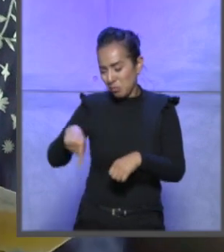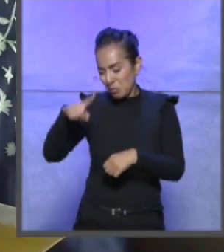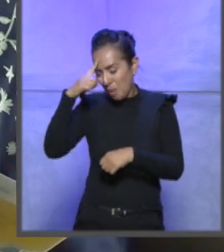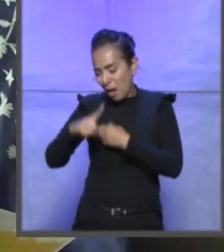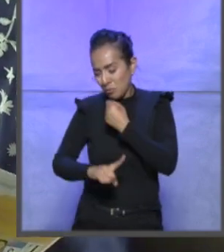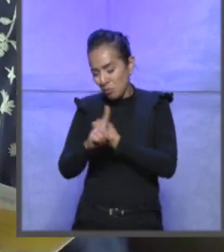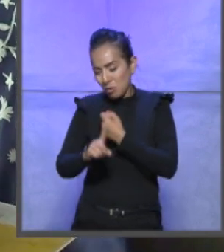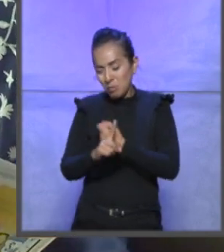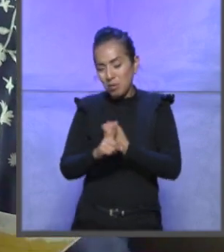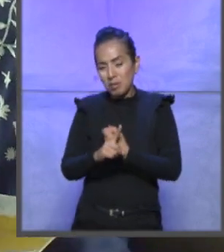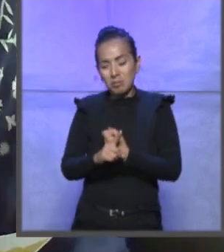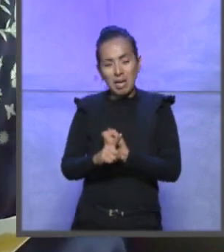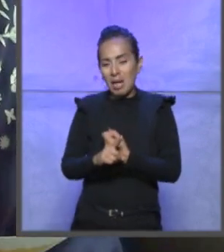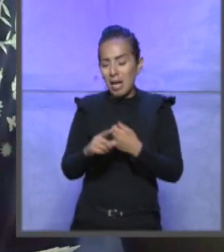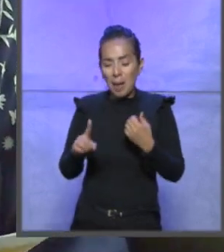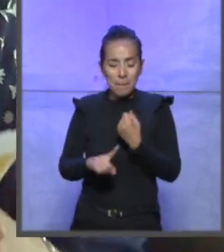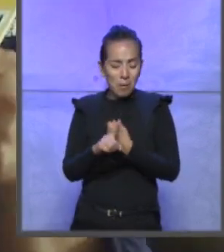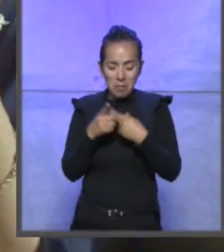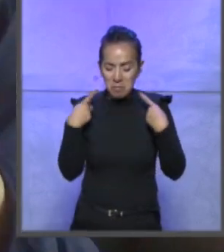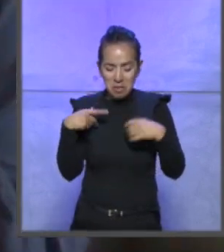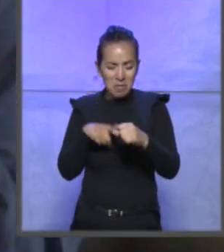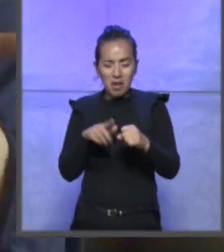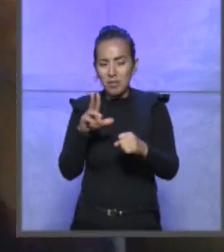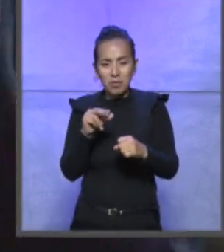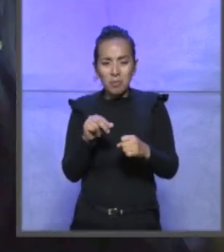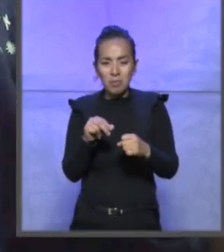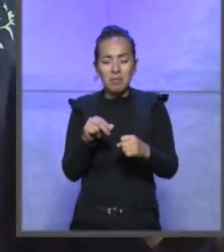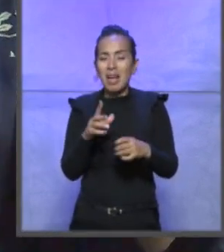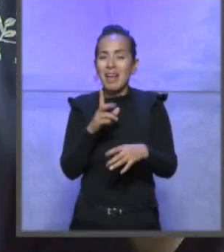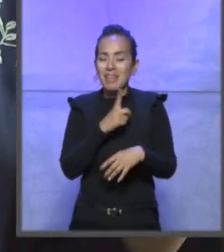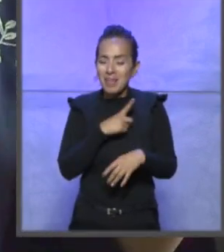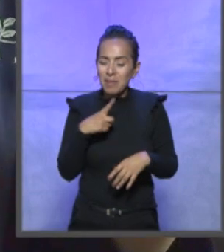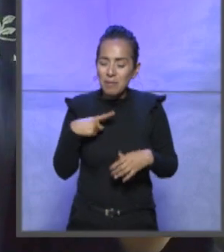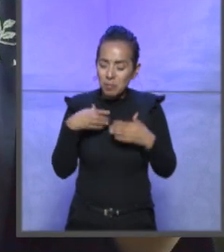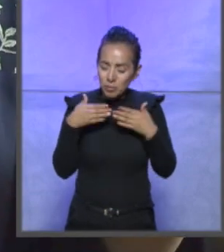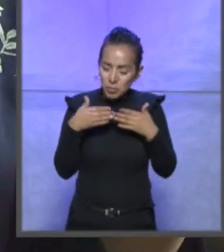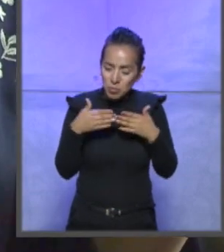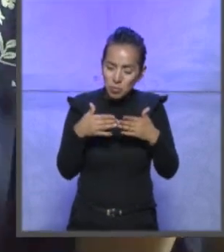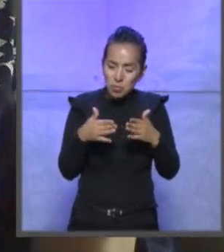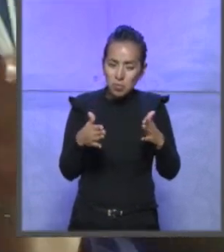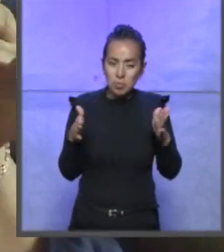los problemas sean soluciones a problemas personales, sino que tenemos que verlo de una manera